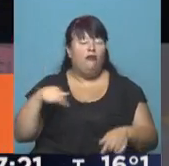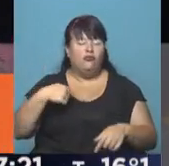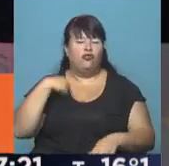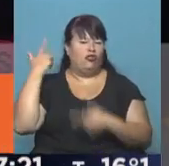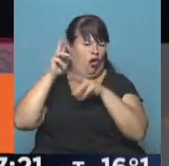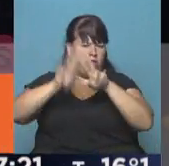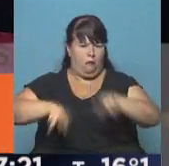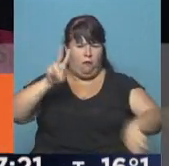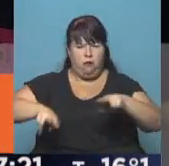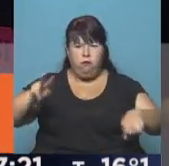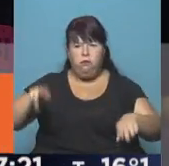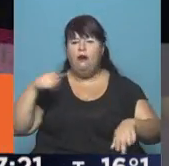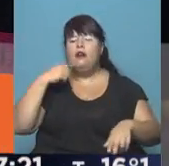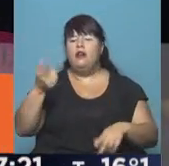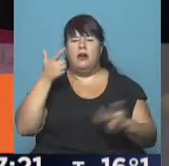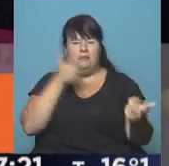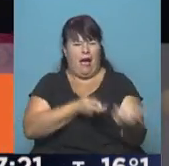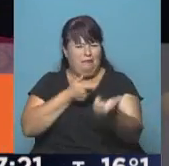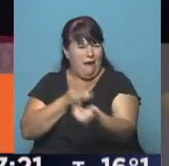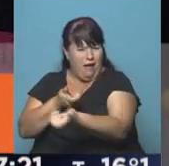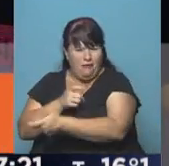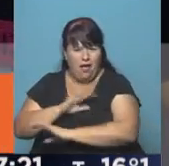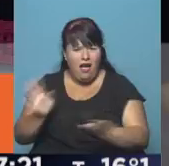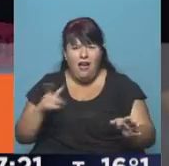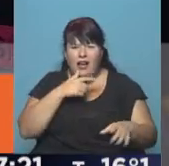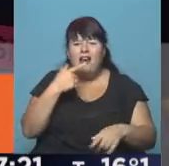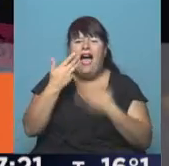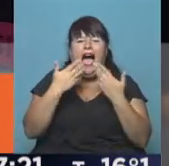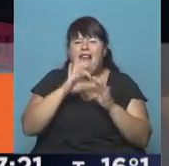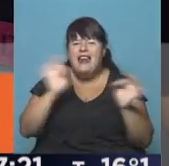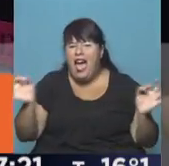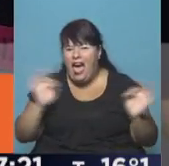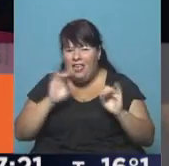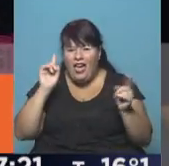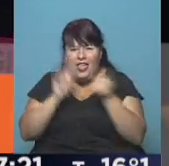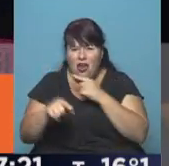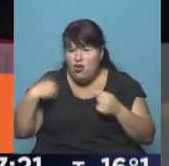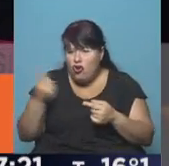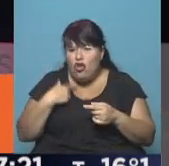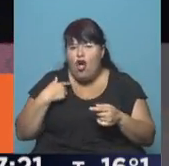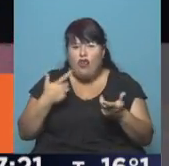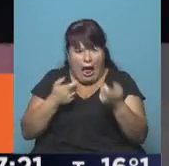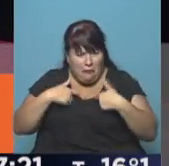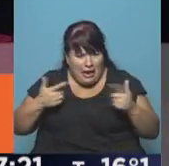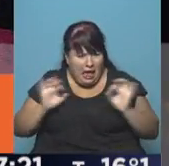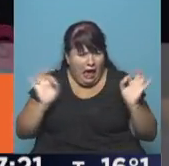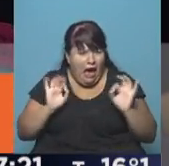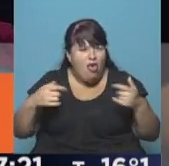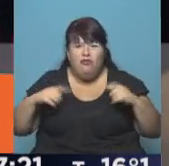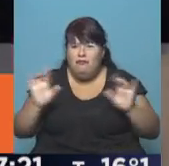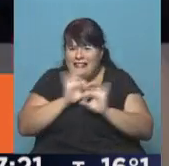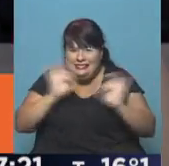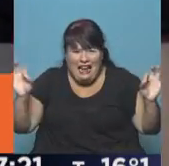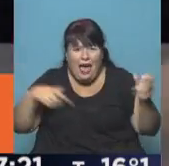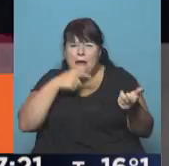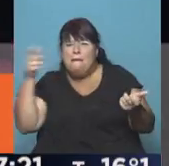tiran todo en el suelo, en eso agarran, nos disparan a quemarropa, sin mediar ningún palabra, sin nosotros estar armados, no teníamos